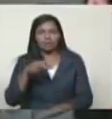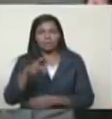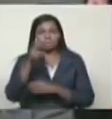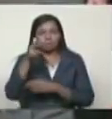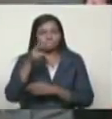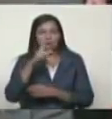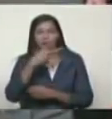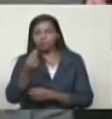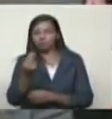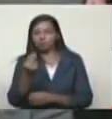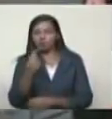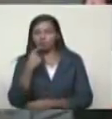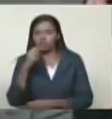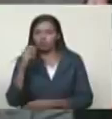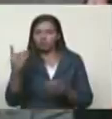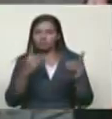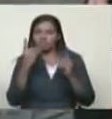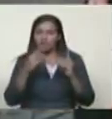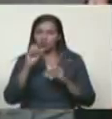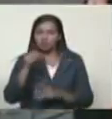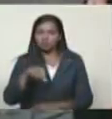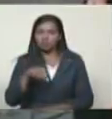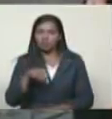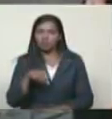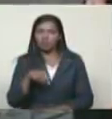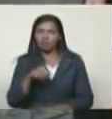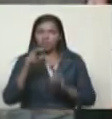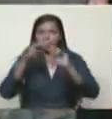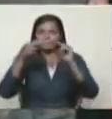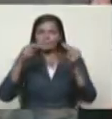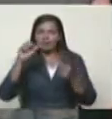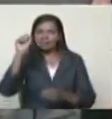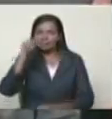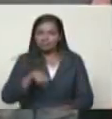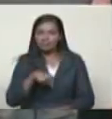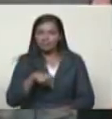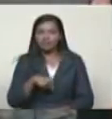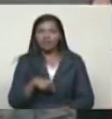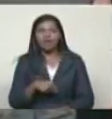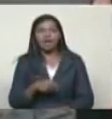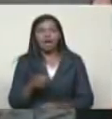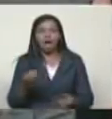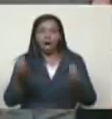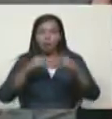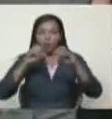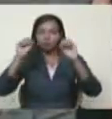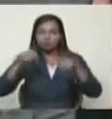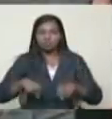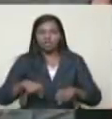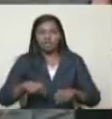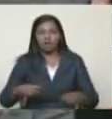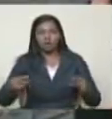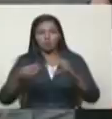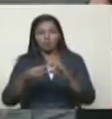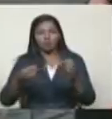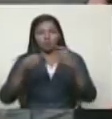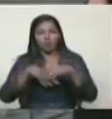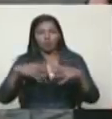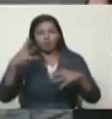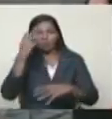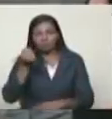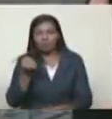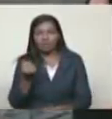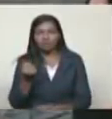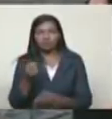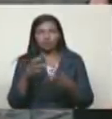Hoy digo, diálogo sí, paz sí, acuerdo sí, armonía, entendimiento.